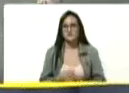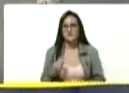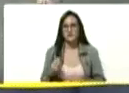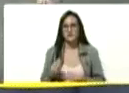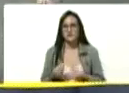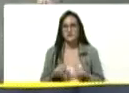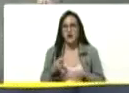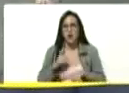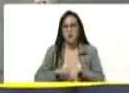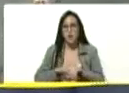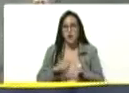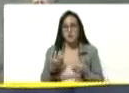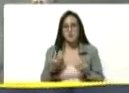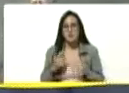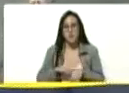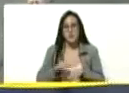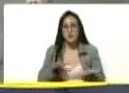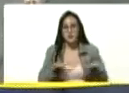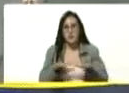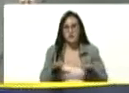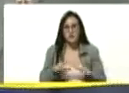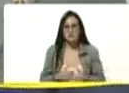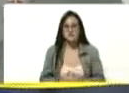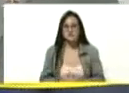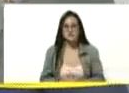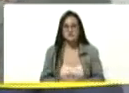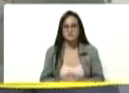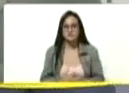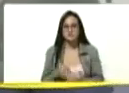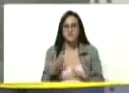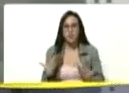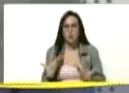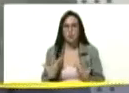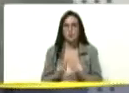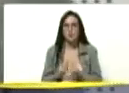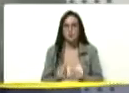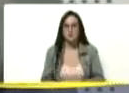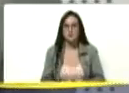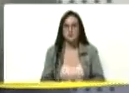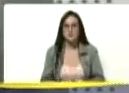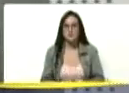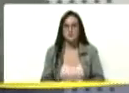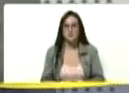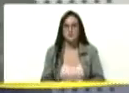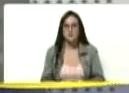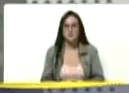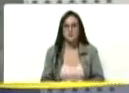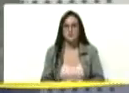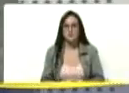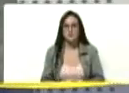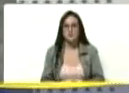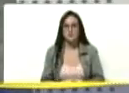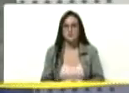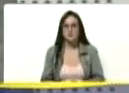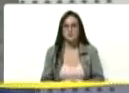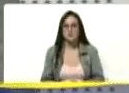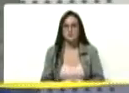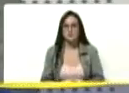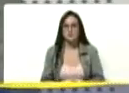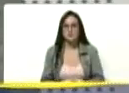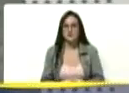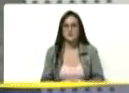Es la hora de la movilización. Of marching together. De marchar juntos. And we must go forward in close ranks. Y debemos ir